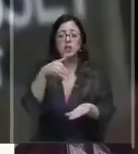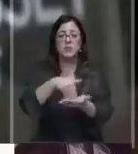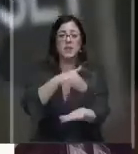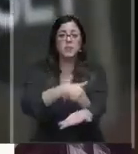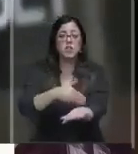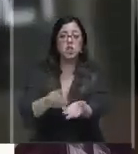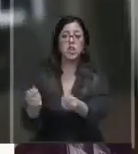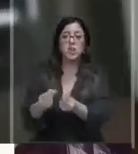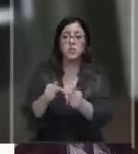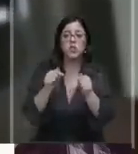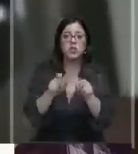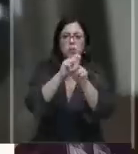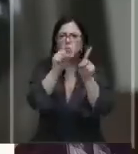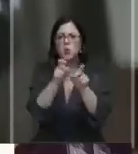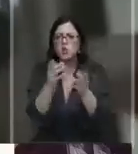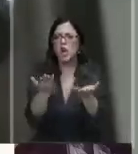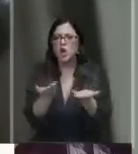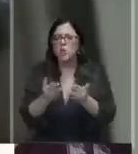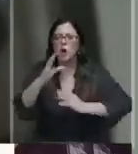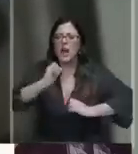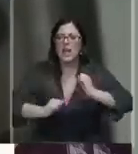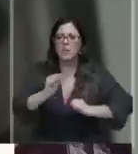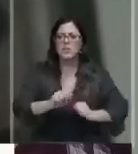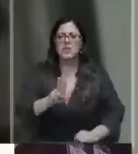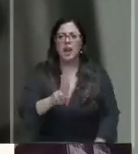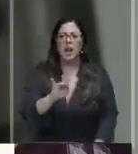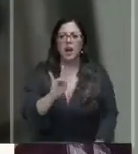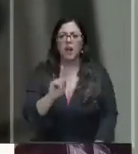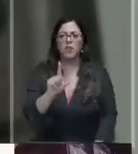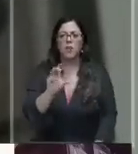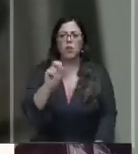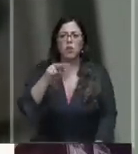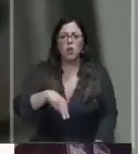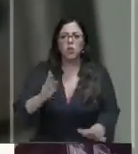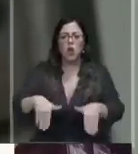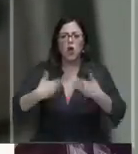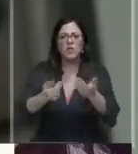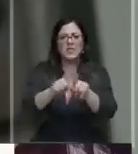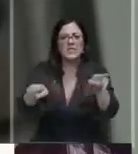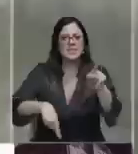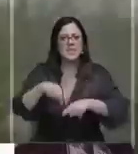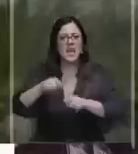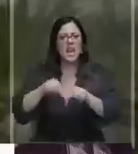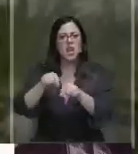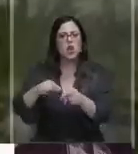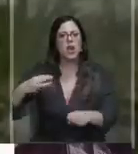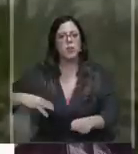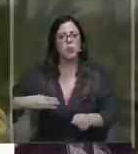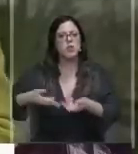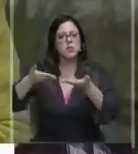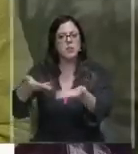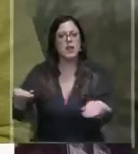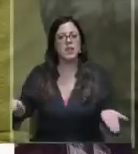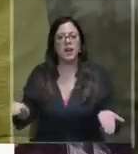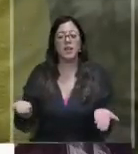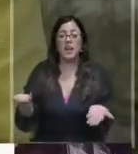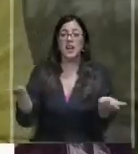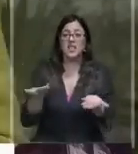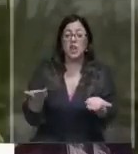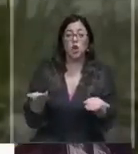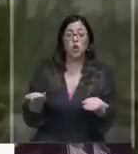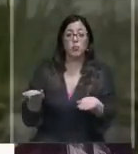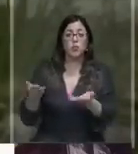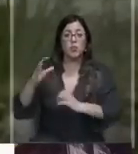que ronda es una. ¿Cómo llega esta empresa Vulcom a ofrecer este terreno al municipio? Respecto de cómo llegó Vulcom